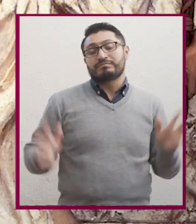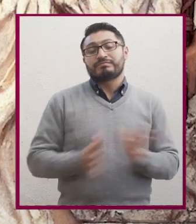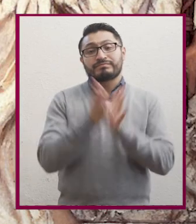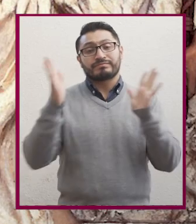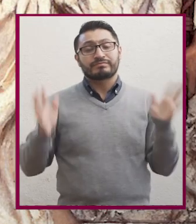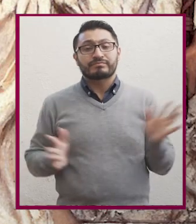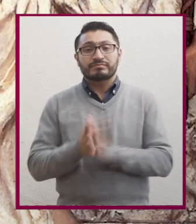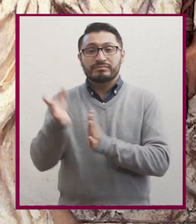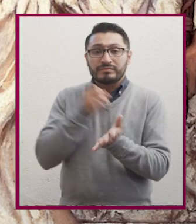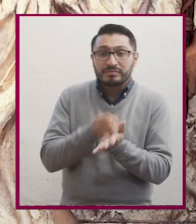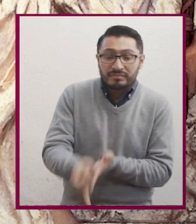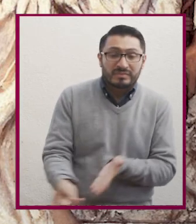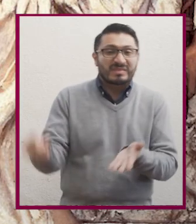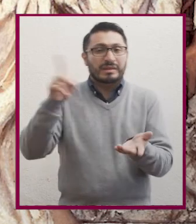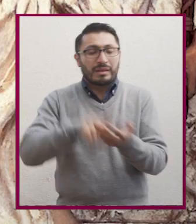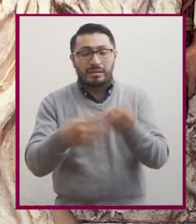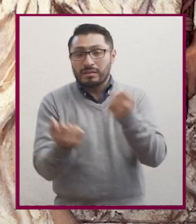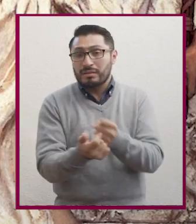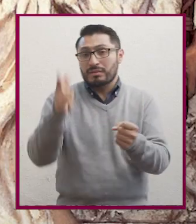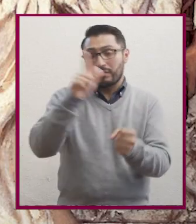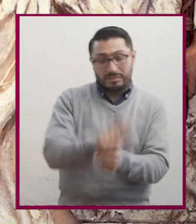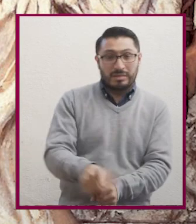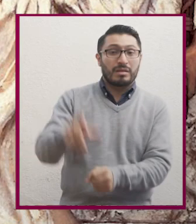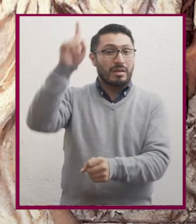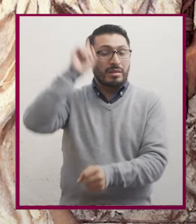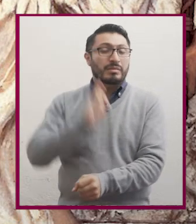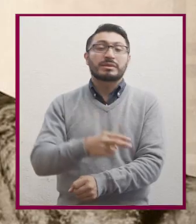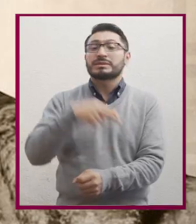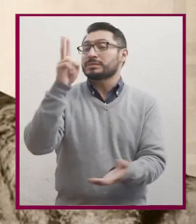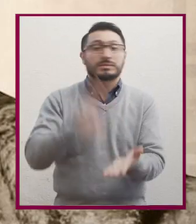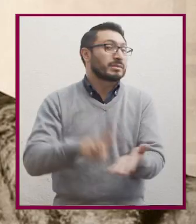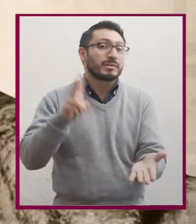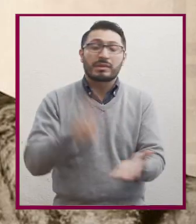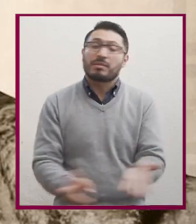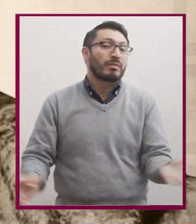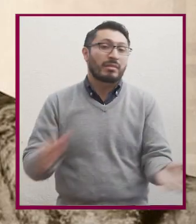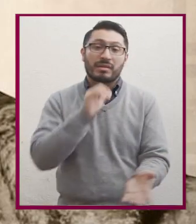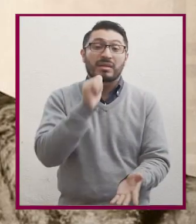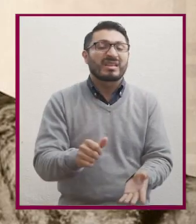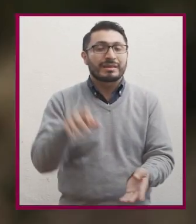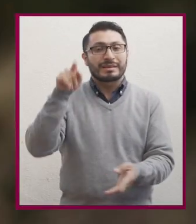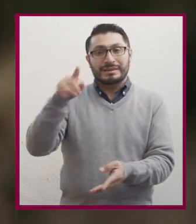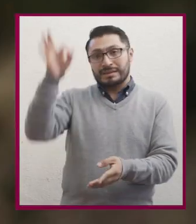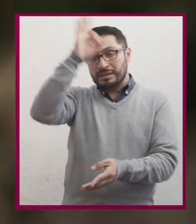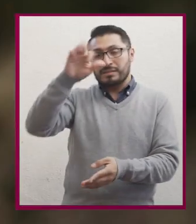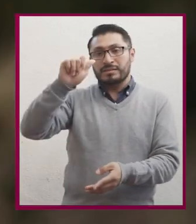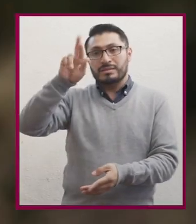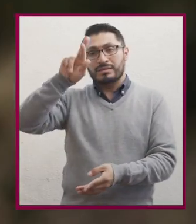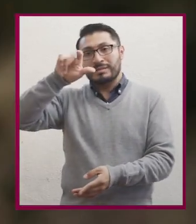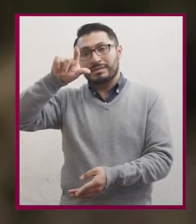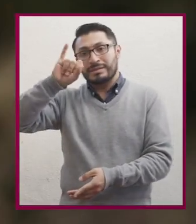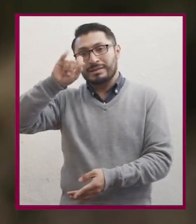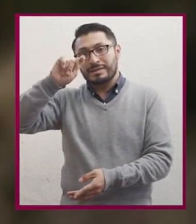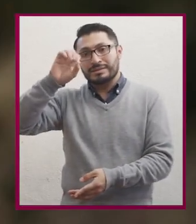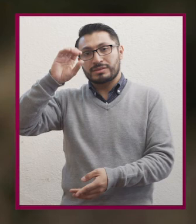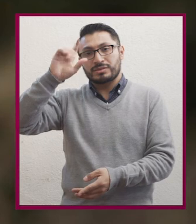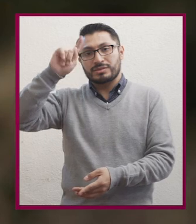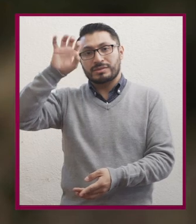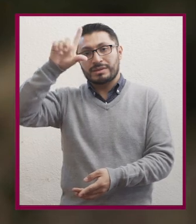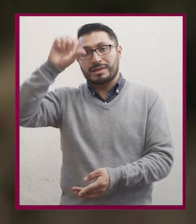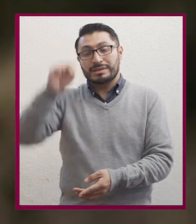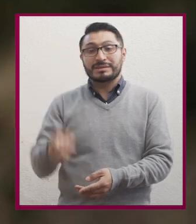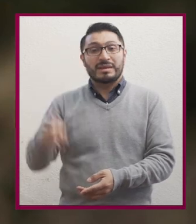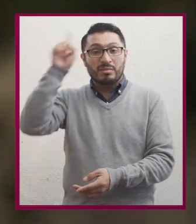las decisiones que se tomaban en la sociedad. No tenían voz ni voto. Según el filósofo Aristóteles, las mujeres traían desorden,